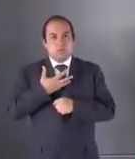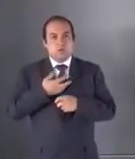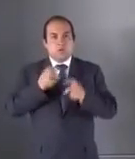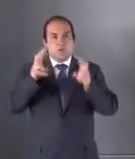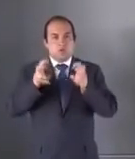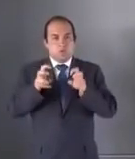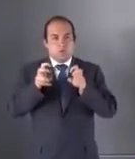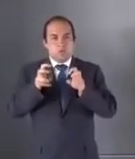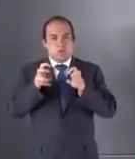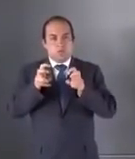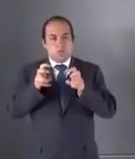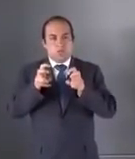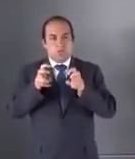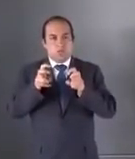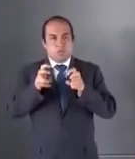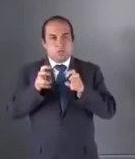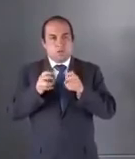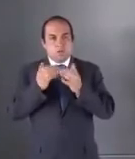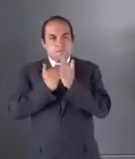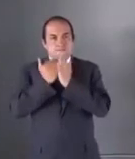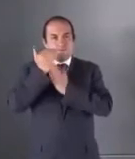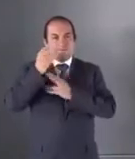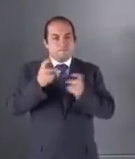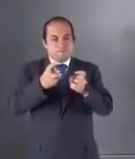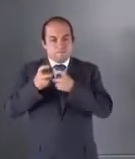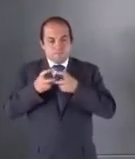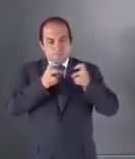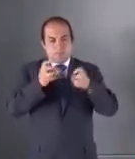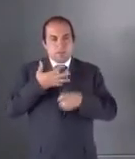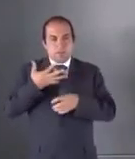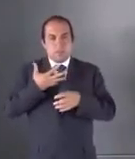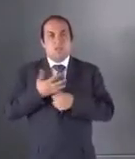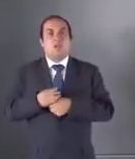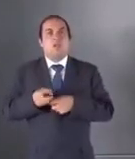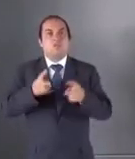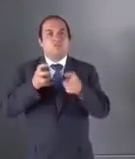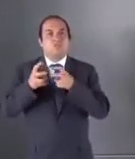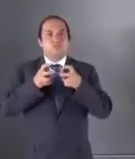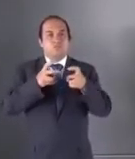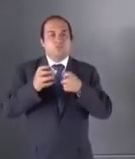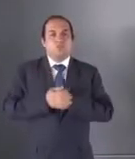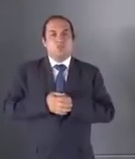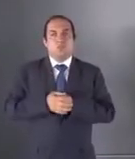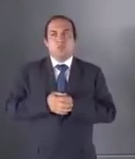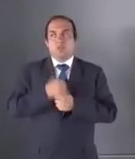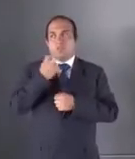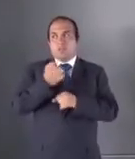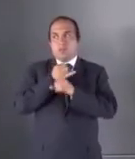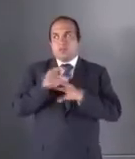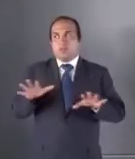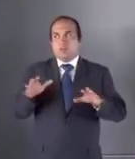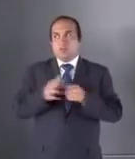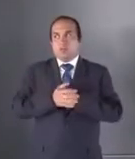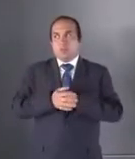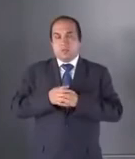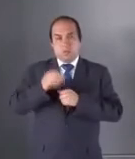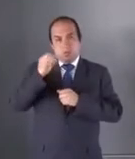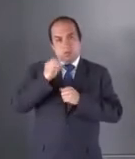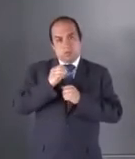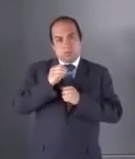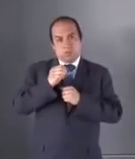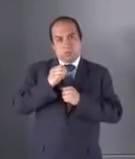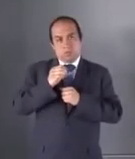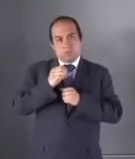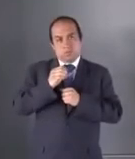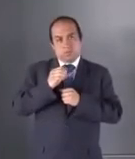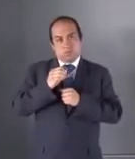incidencia delictiva. Se da mucho en delitos de tipo patrimonial y, según estos datos del Observatorio Nacional Ciudadano,